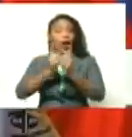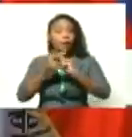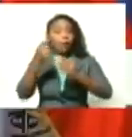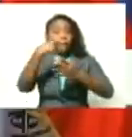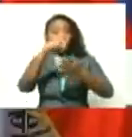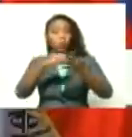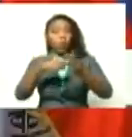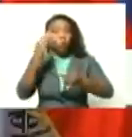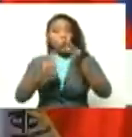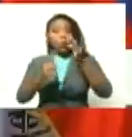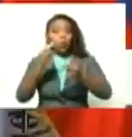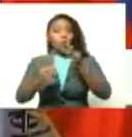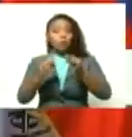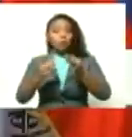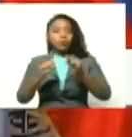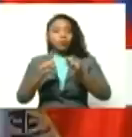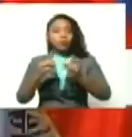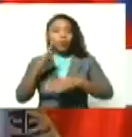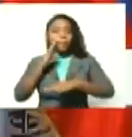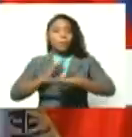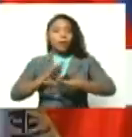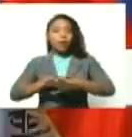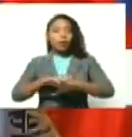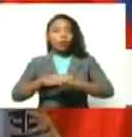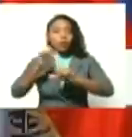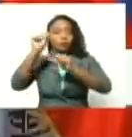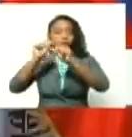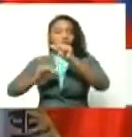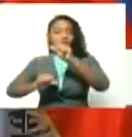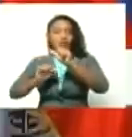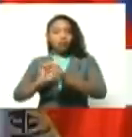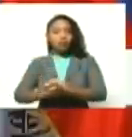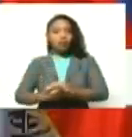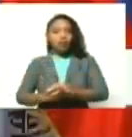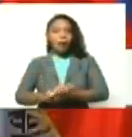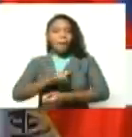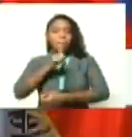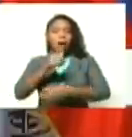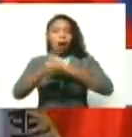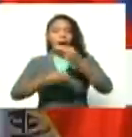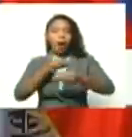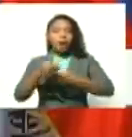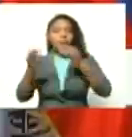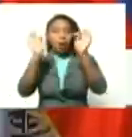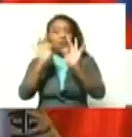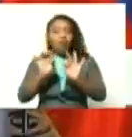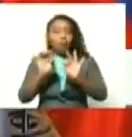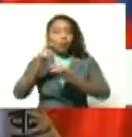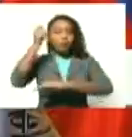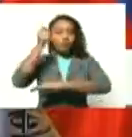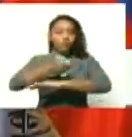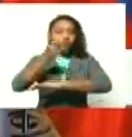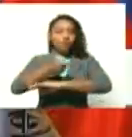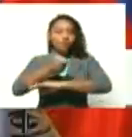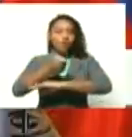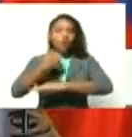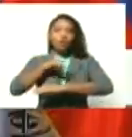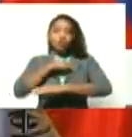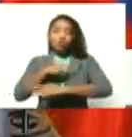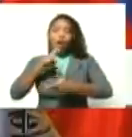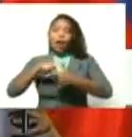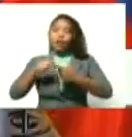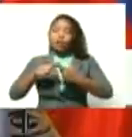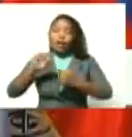jurídica, desestimación de delito o una revisión mal decretada de una medida por un tribunal, estamos entonces